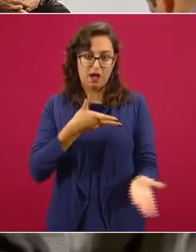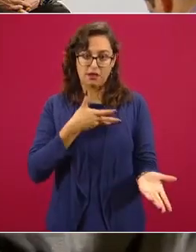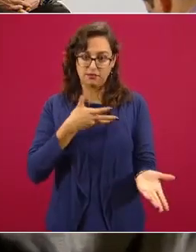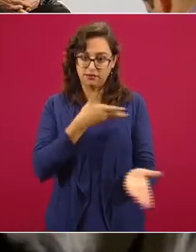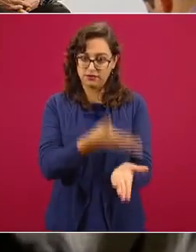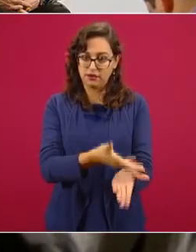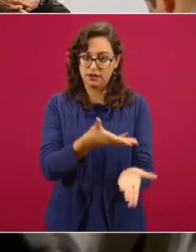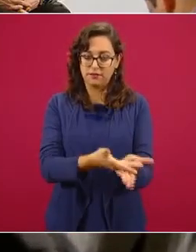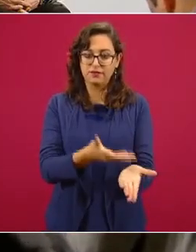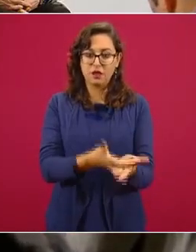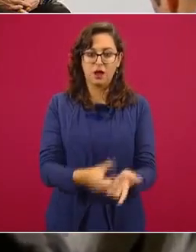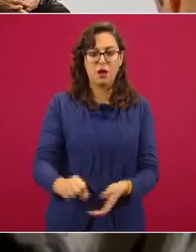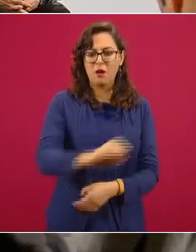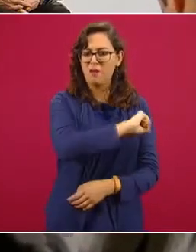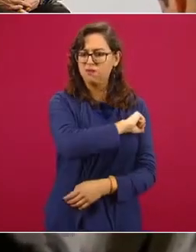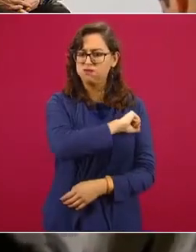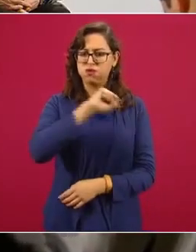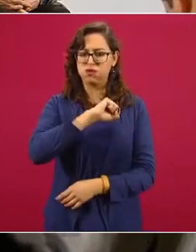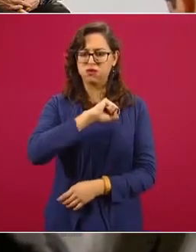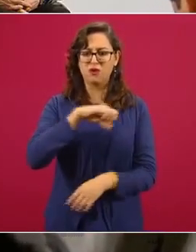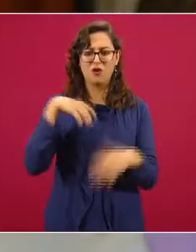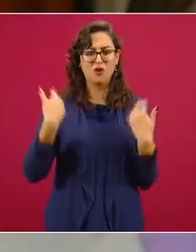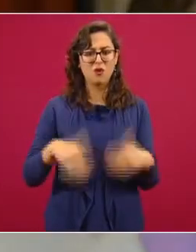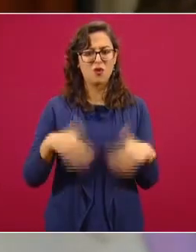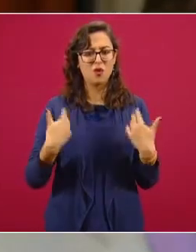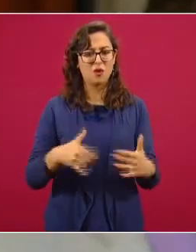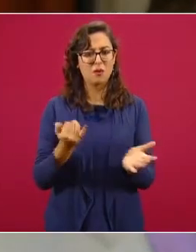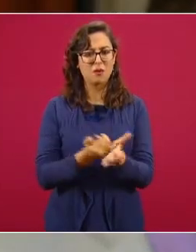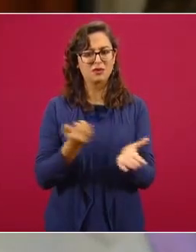Ahora no hay aumentos de impuestos.